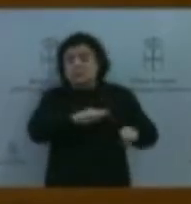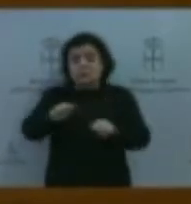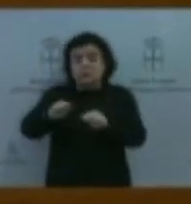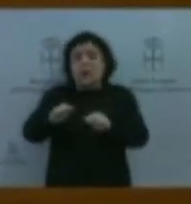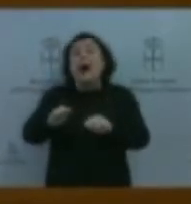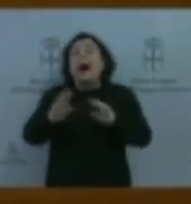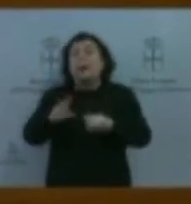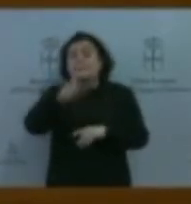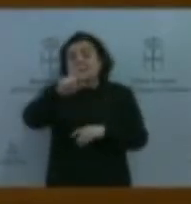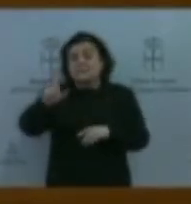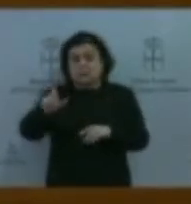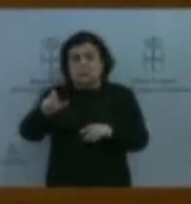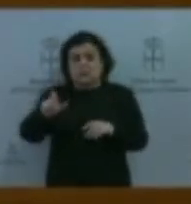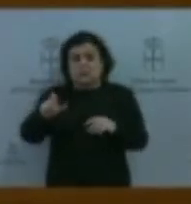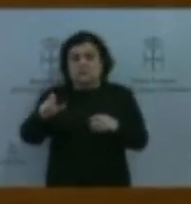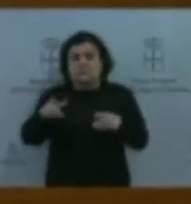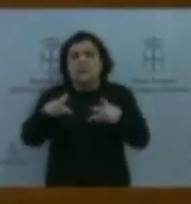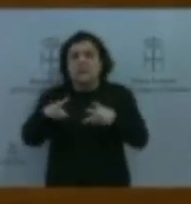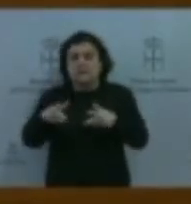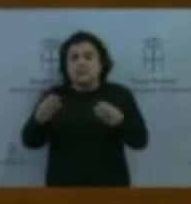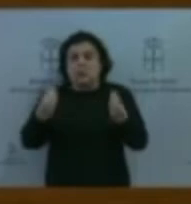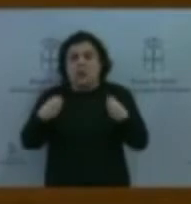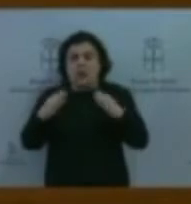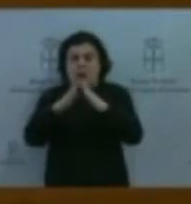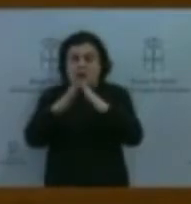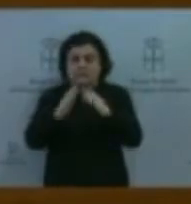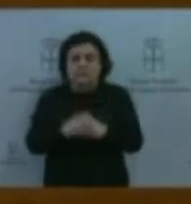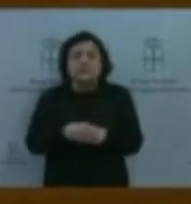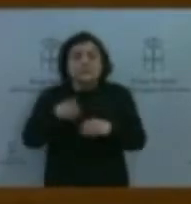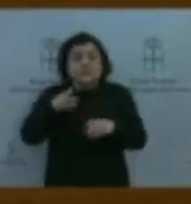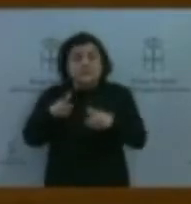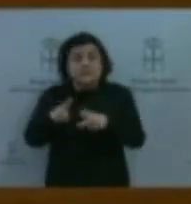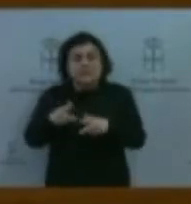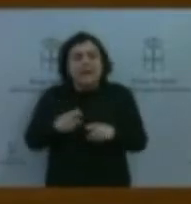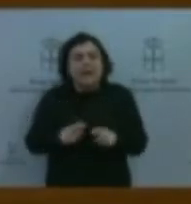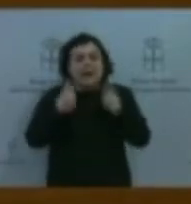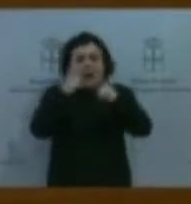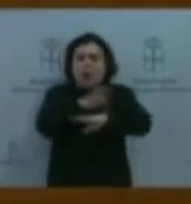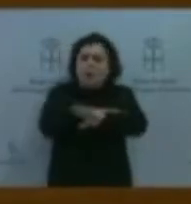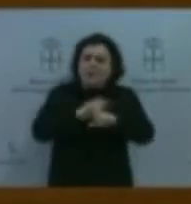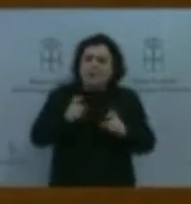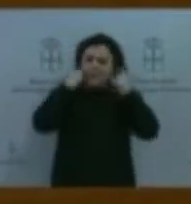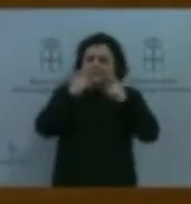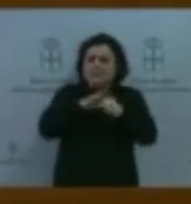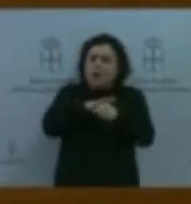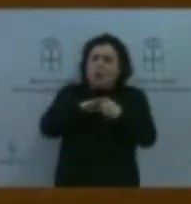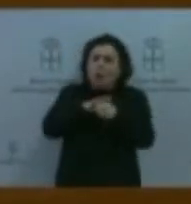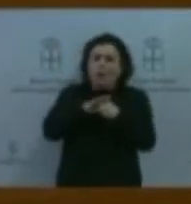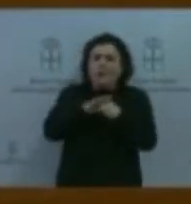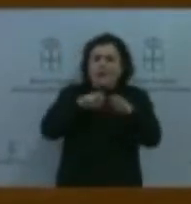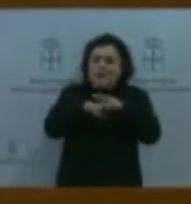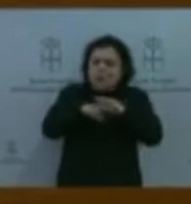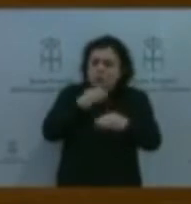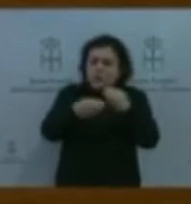y, como tanto, tiene que la Administración intentar cubrir los recursos, hacer medidas de vivienda joven, rehabilitación de